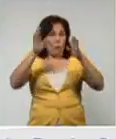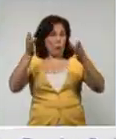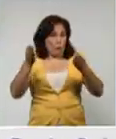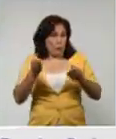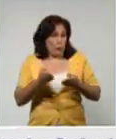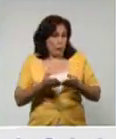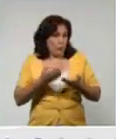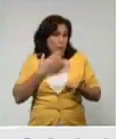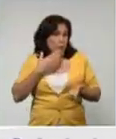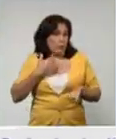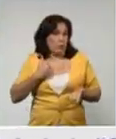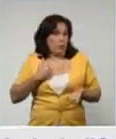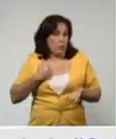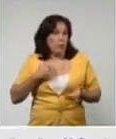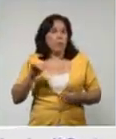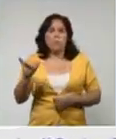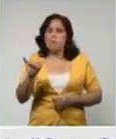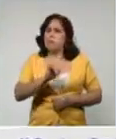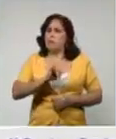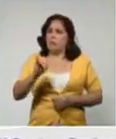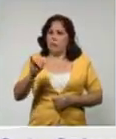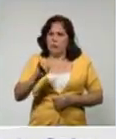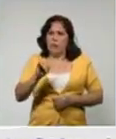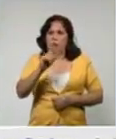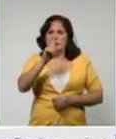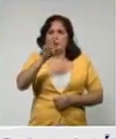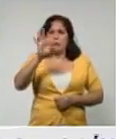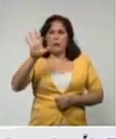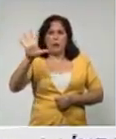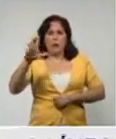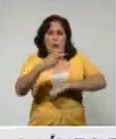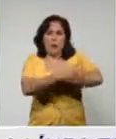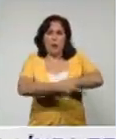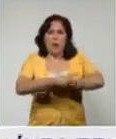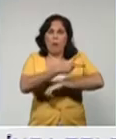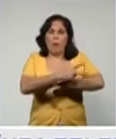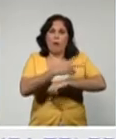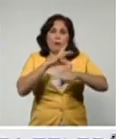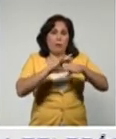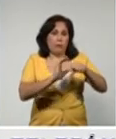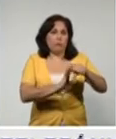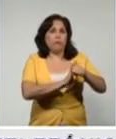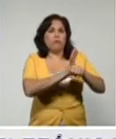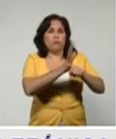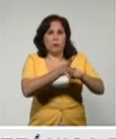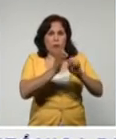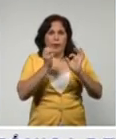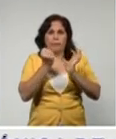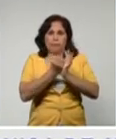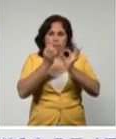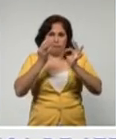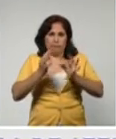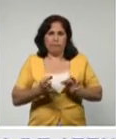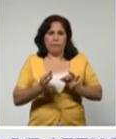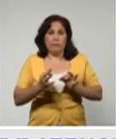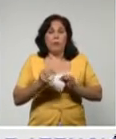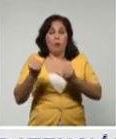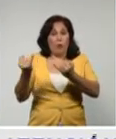igualmente, con los 185 países que han diagnosticado o que han